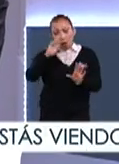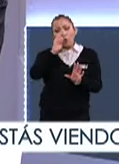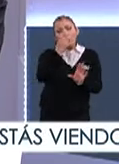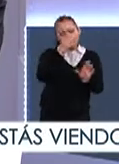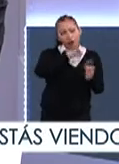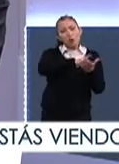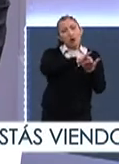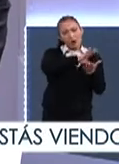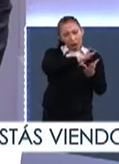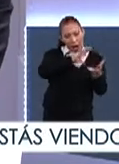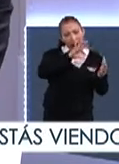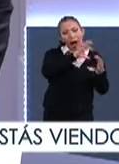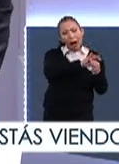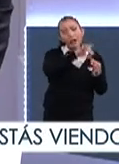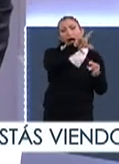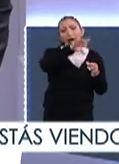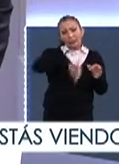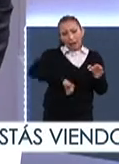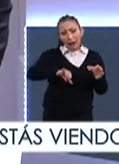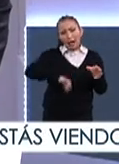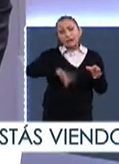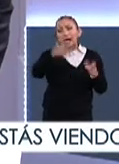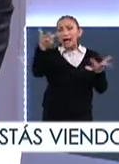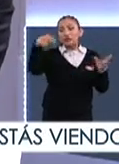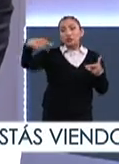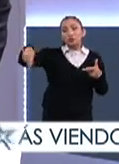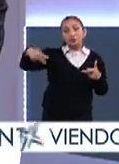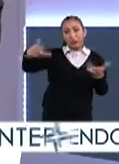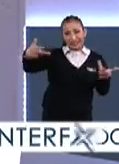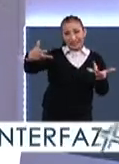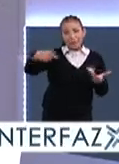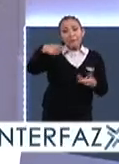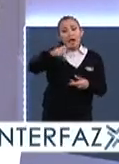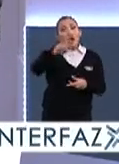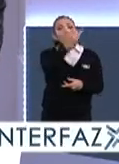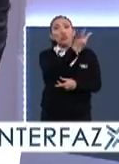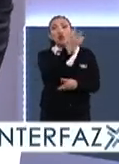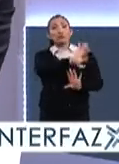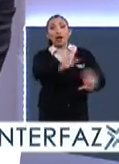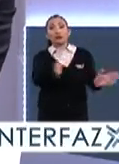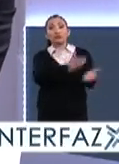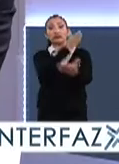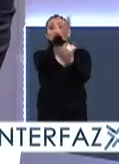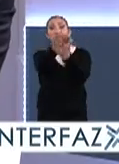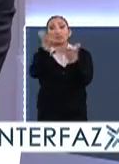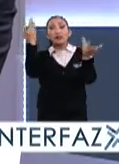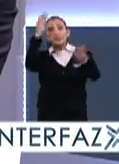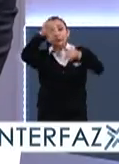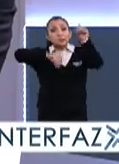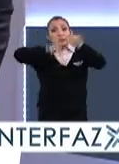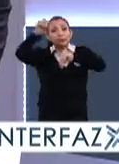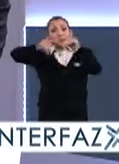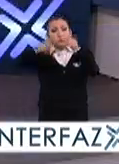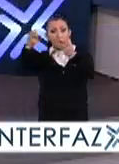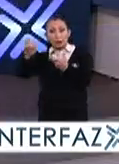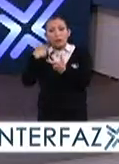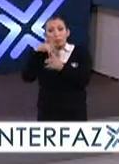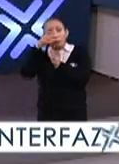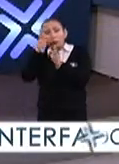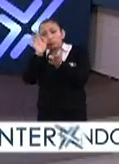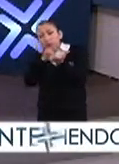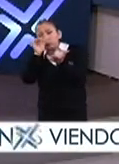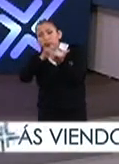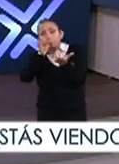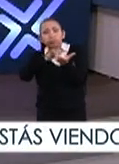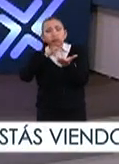de Nueva York, por supuesto, hay mucho interés en lo que están gestionando, pero son dos personas que están construyendo pues este documental